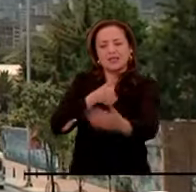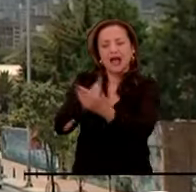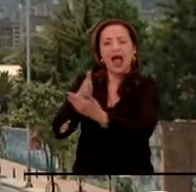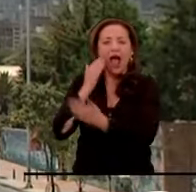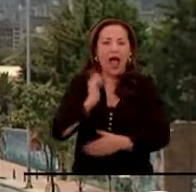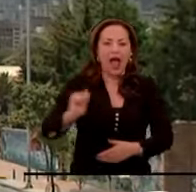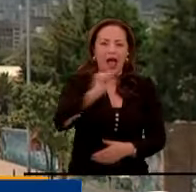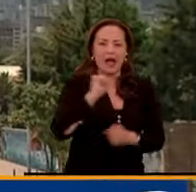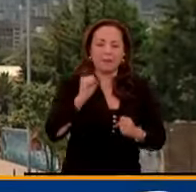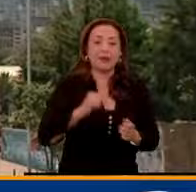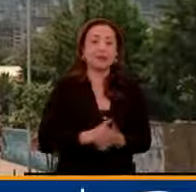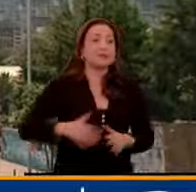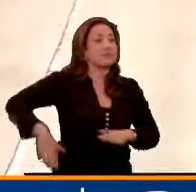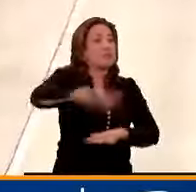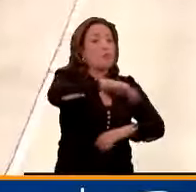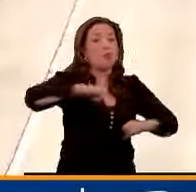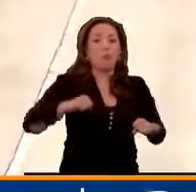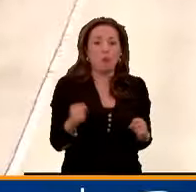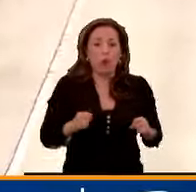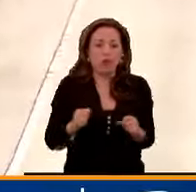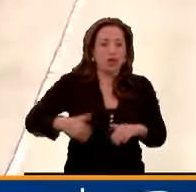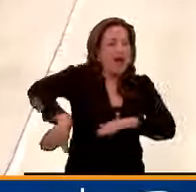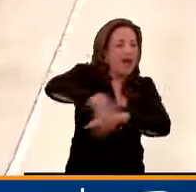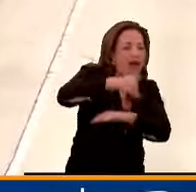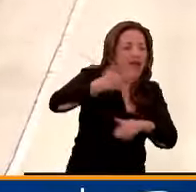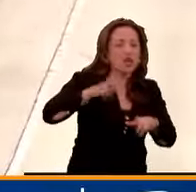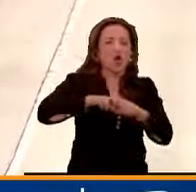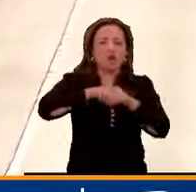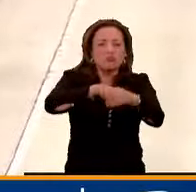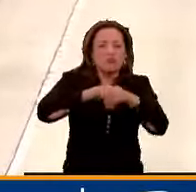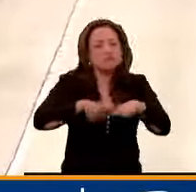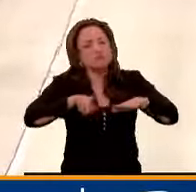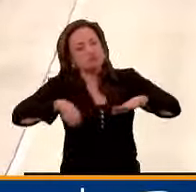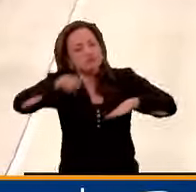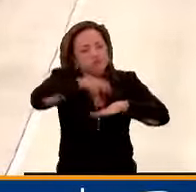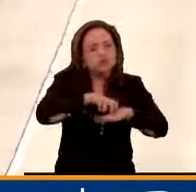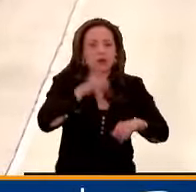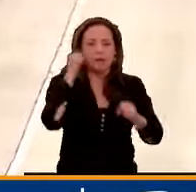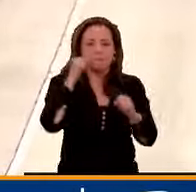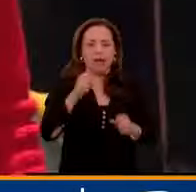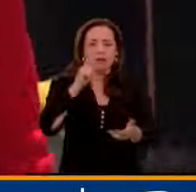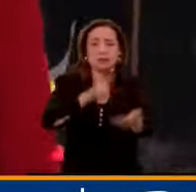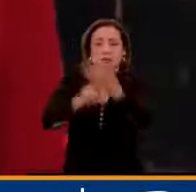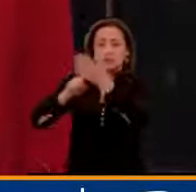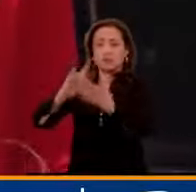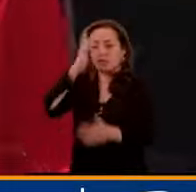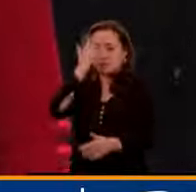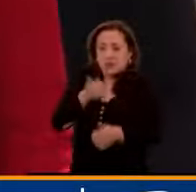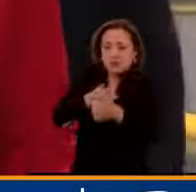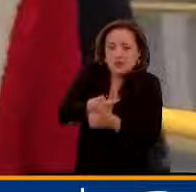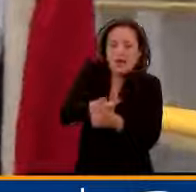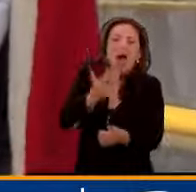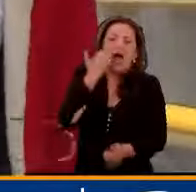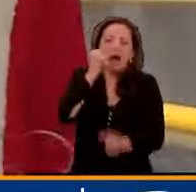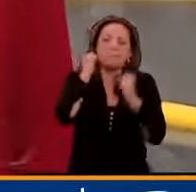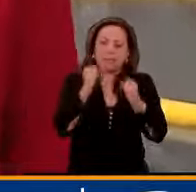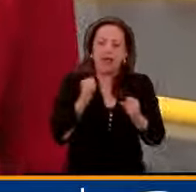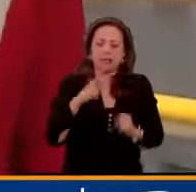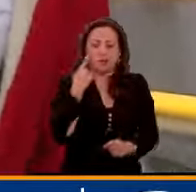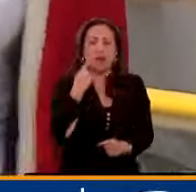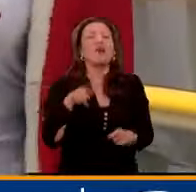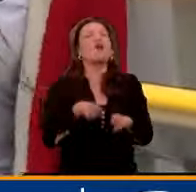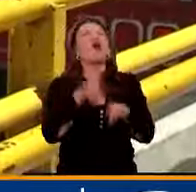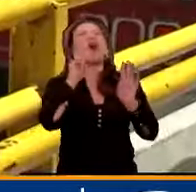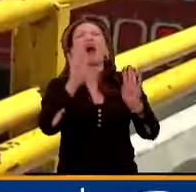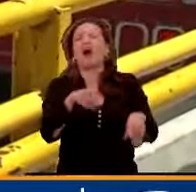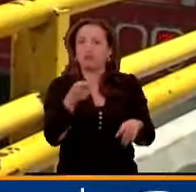Las calles de la ciudad y el transporte público son unos de los escenarios de acoso y violencia contra la mujer y es más común de lo que parece. Que a